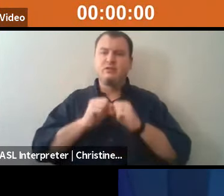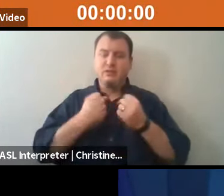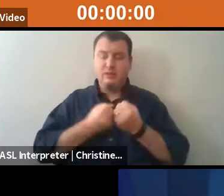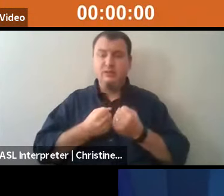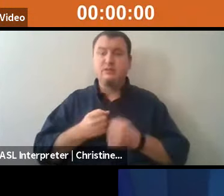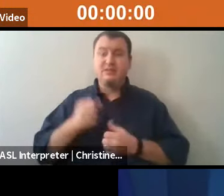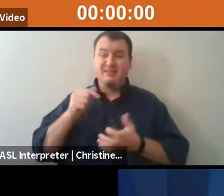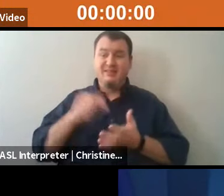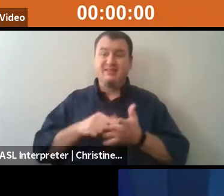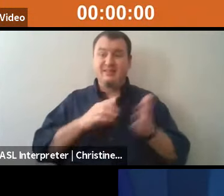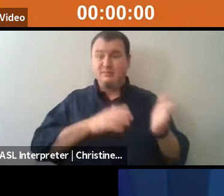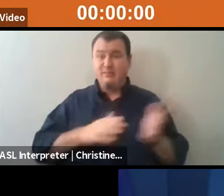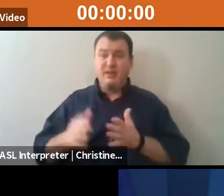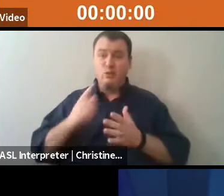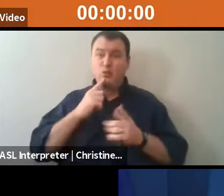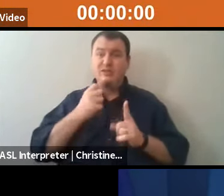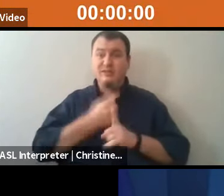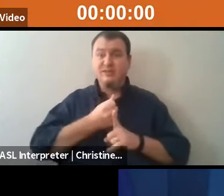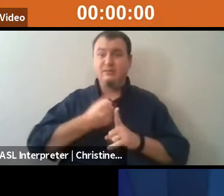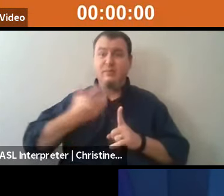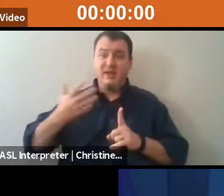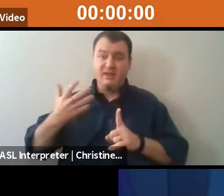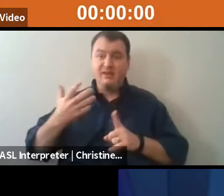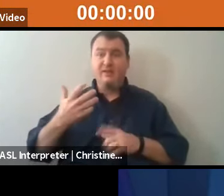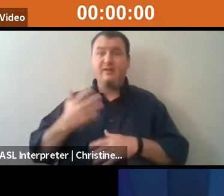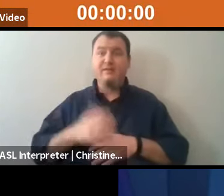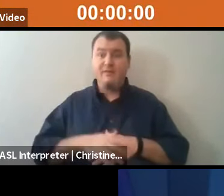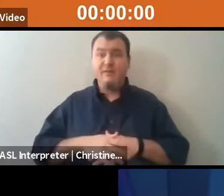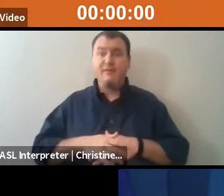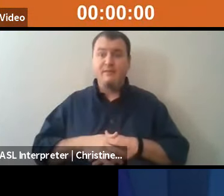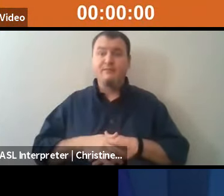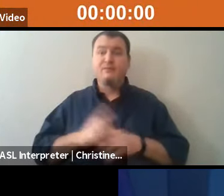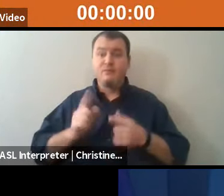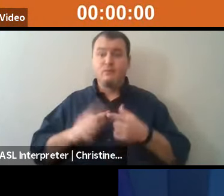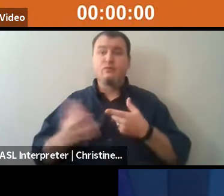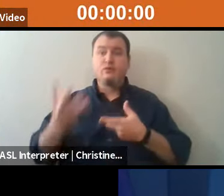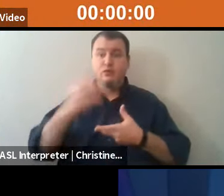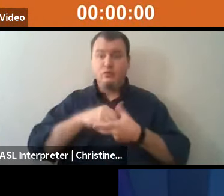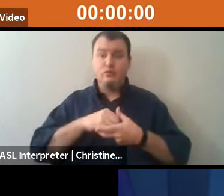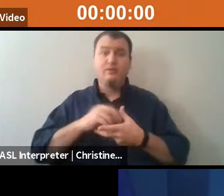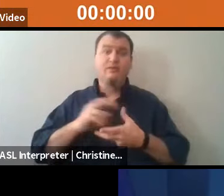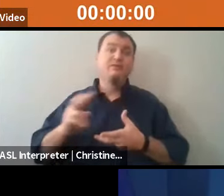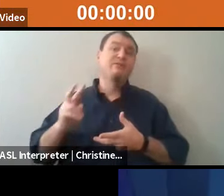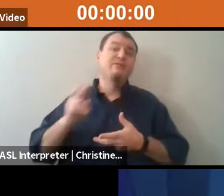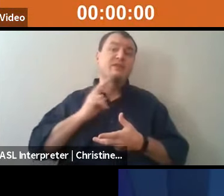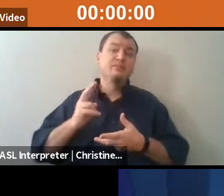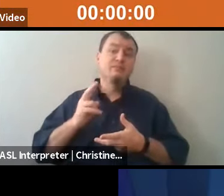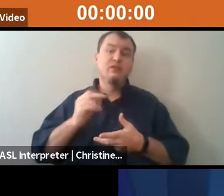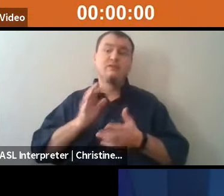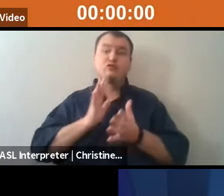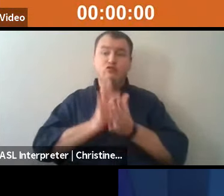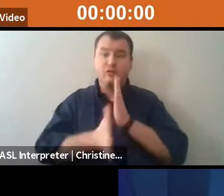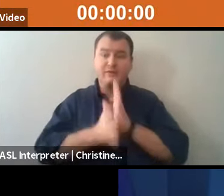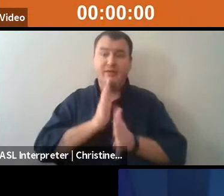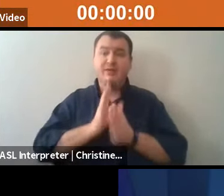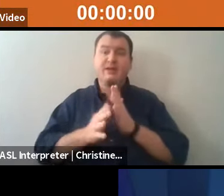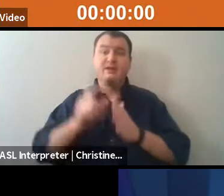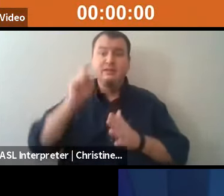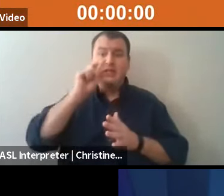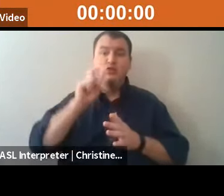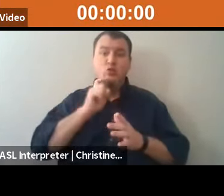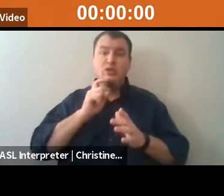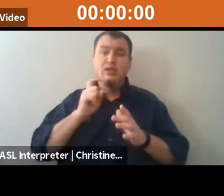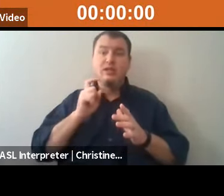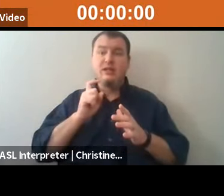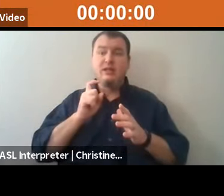a las víctimas de trata y de la explotación sexual. También fundamental si queremos luchar